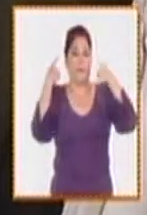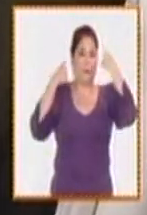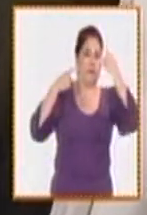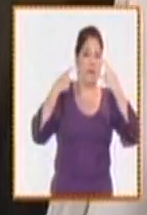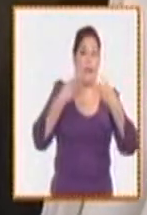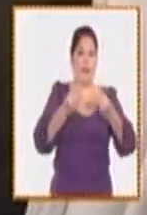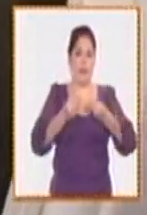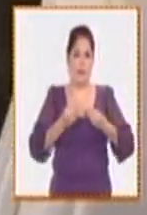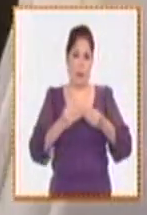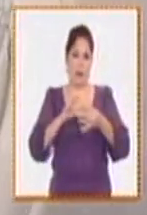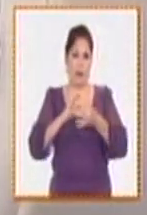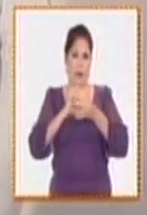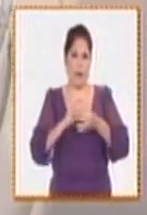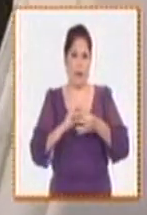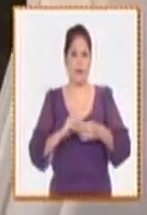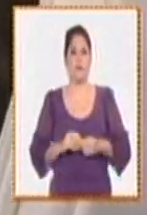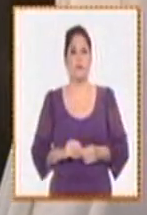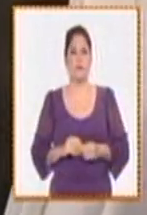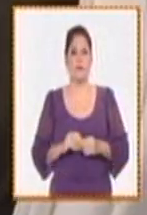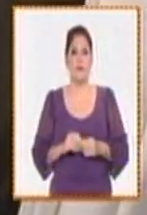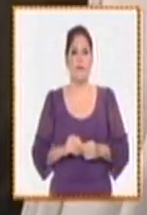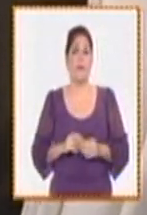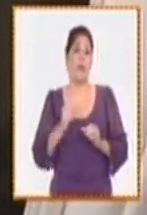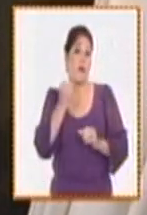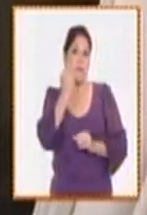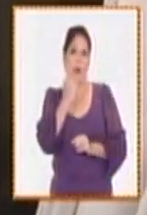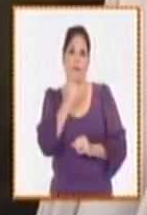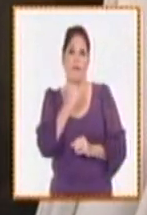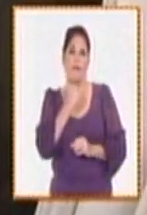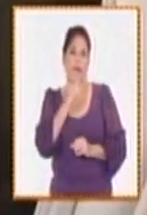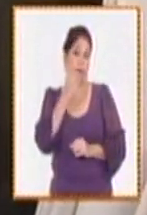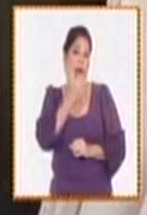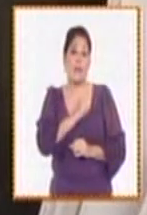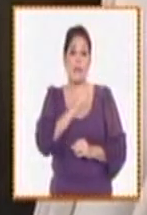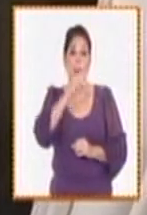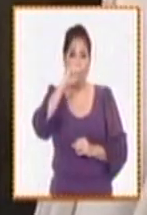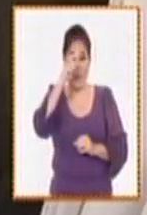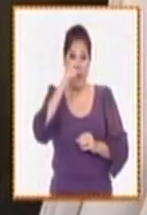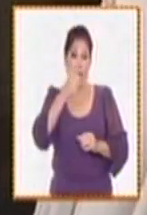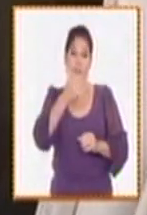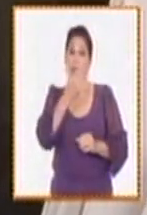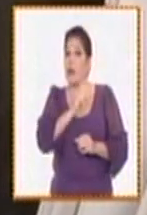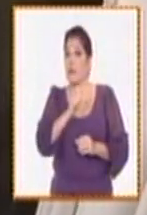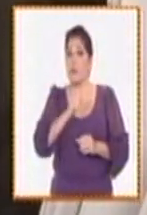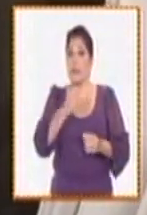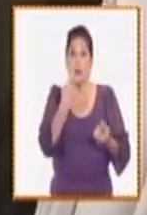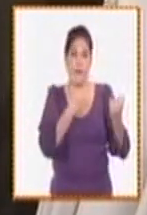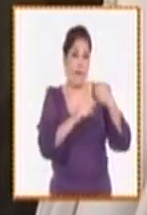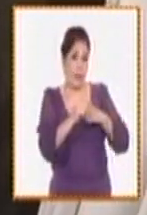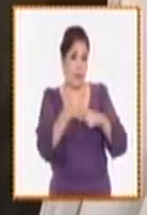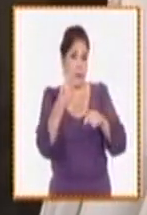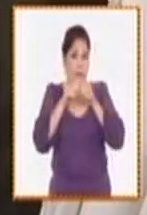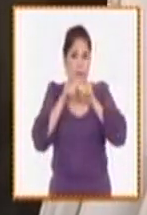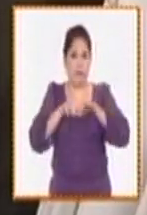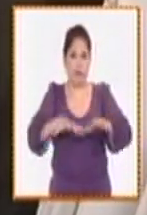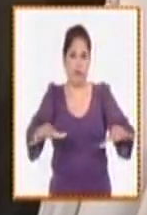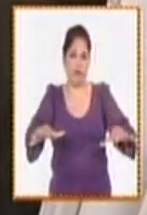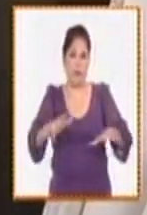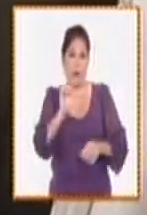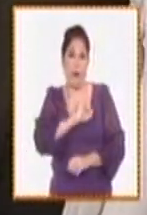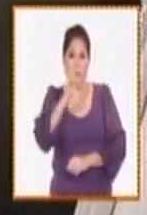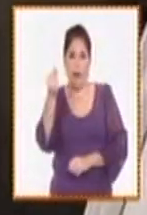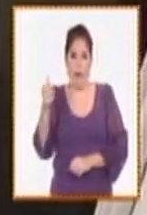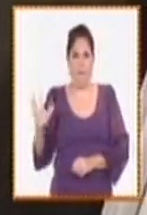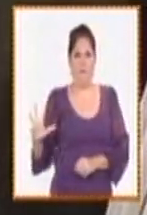de reproducción lo hace, pudiéramos decir, más rentable en el mercado y además expande más rápido. Expande más rápido. Las ganancias son